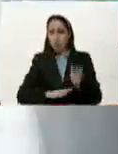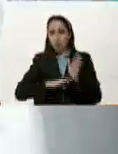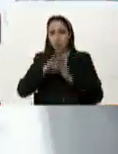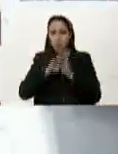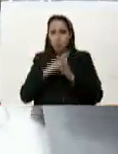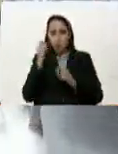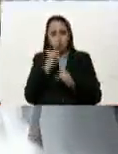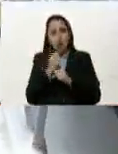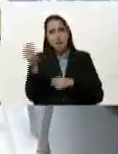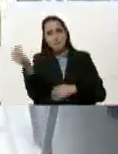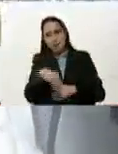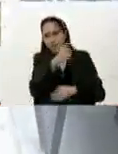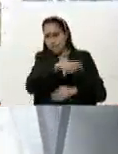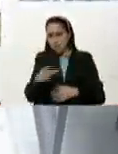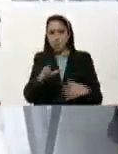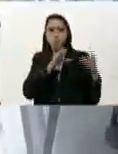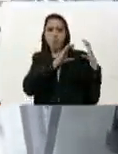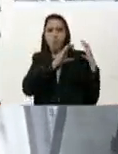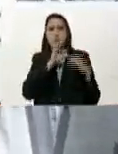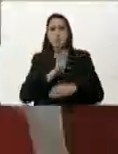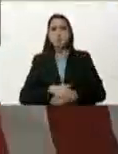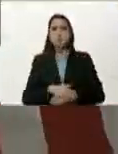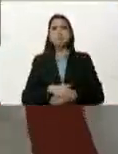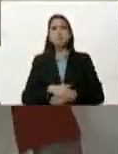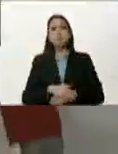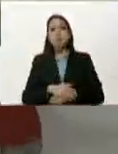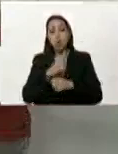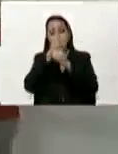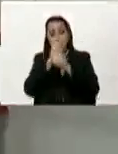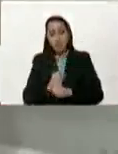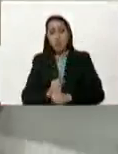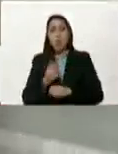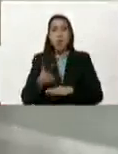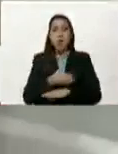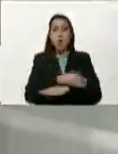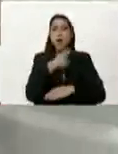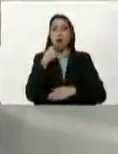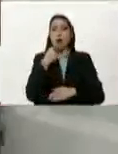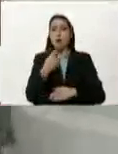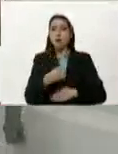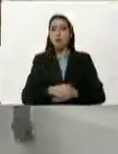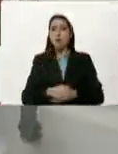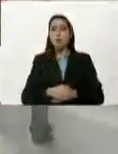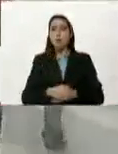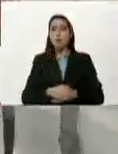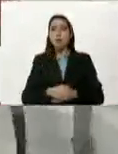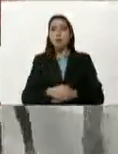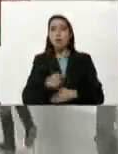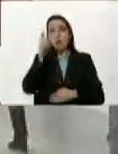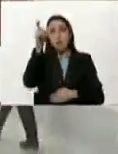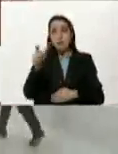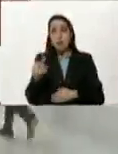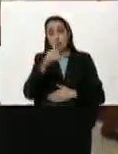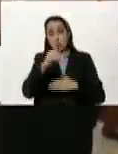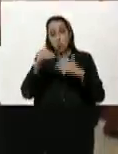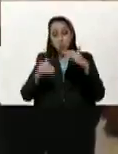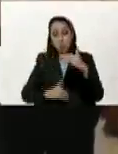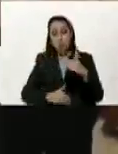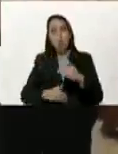empleo a la gente de la zona y en la prosperidad presiente que hemos venido hablando un productor pequeño que tenga cinco o diez animales